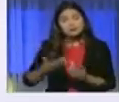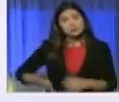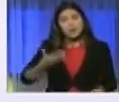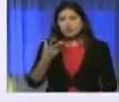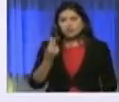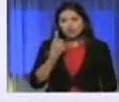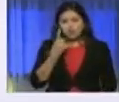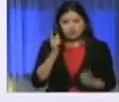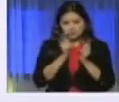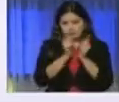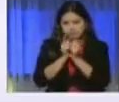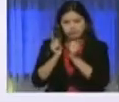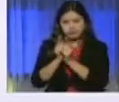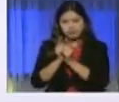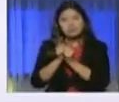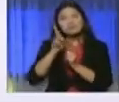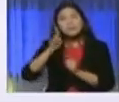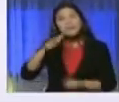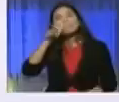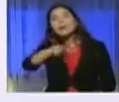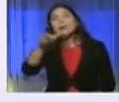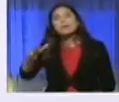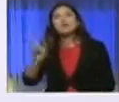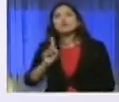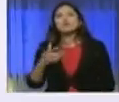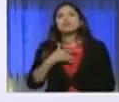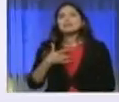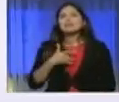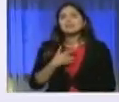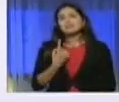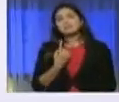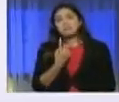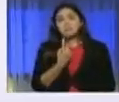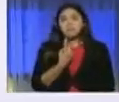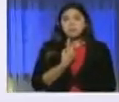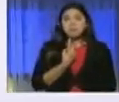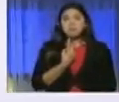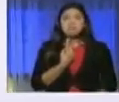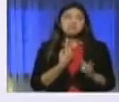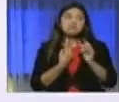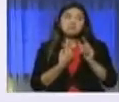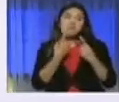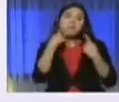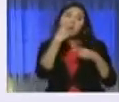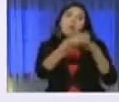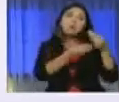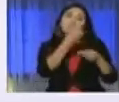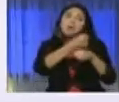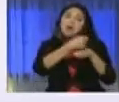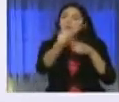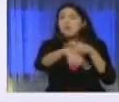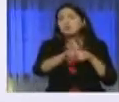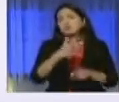eso, sino para que la gente no se sienta ente pasivo, no hago nada, que lo hagan por mí.